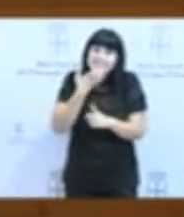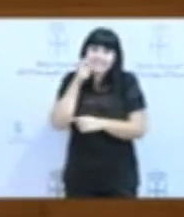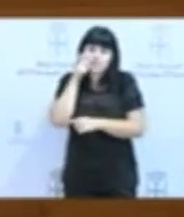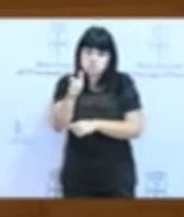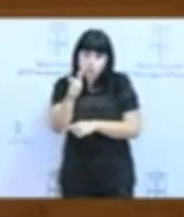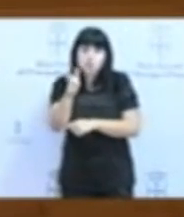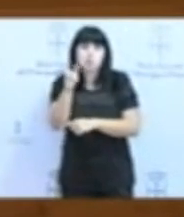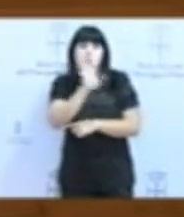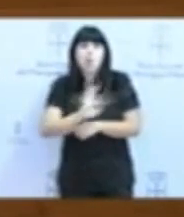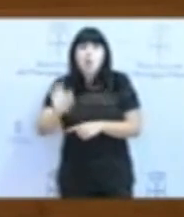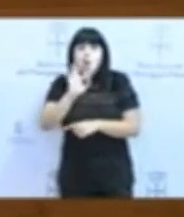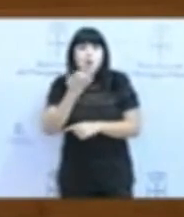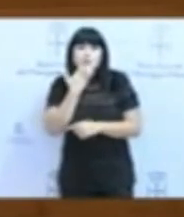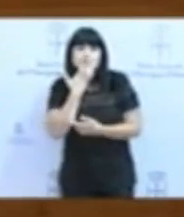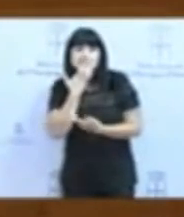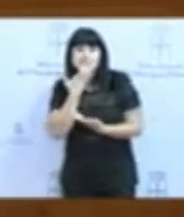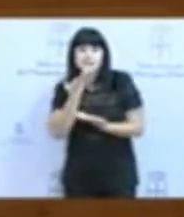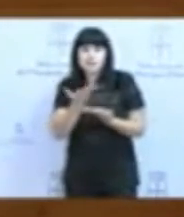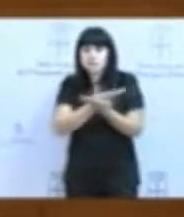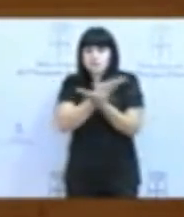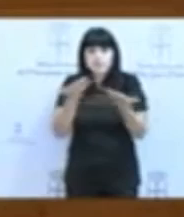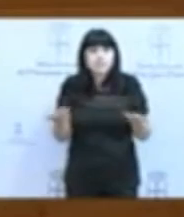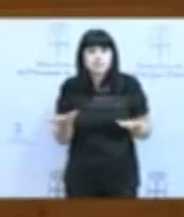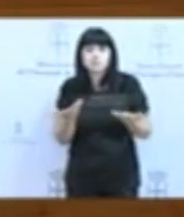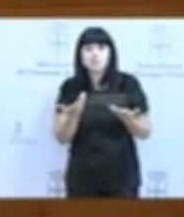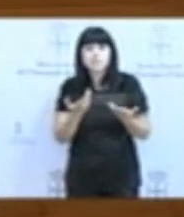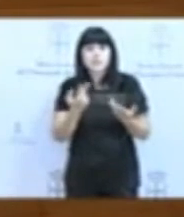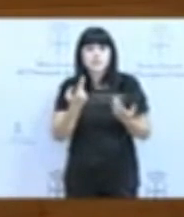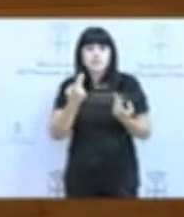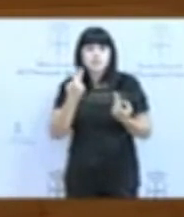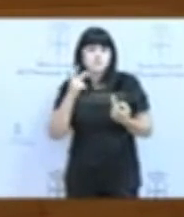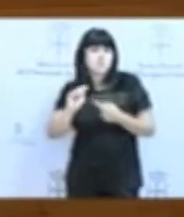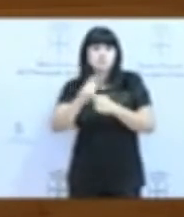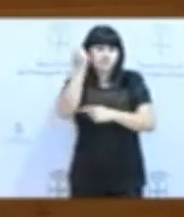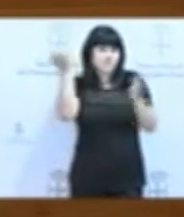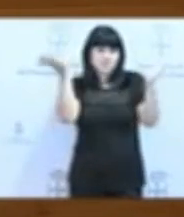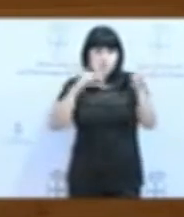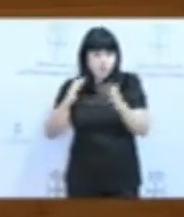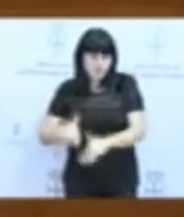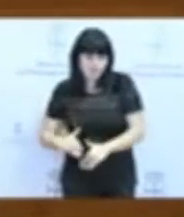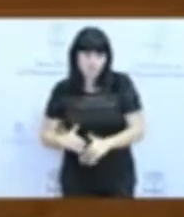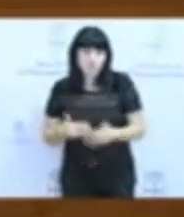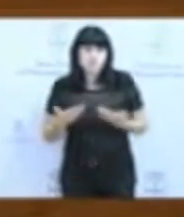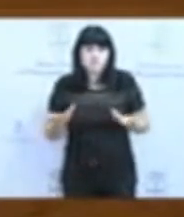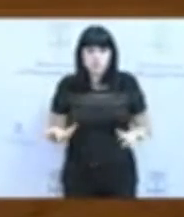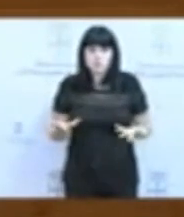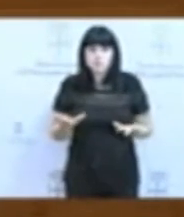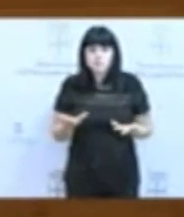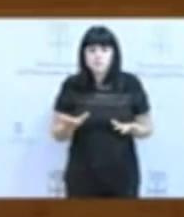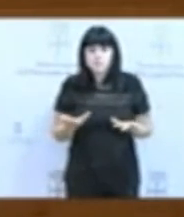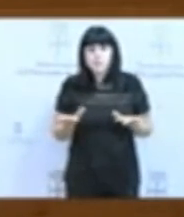del reconocimiento, hace que la medalla de plata de la cooperativa Lorrio valga su peso en oro. Y oro ya